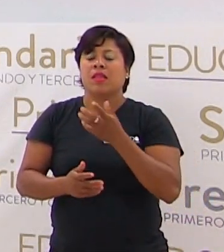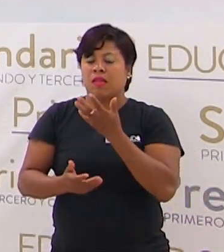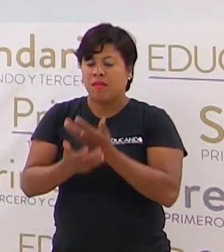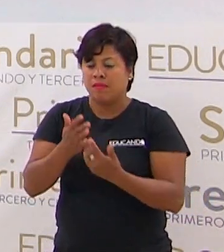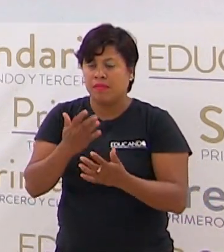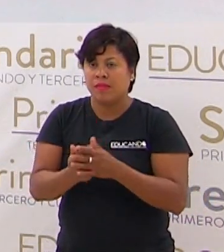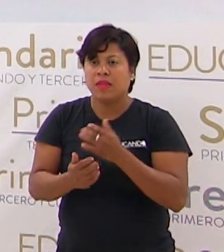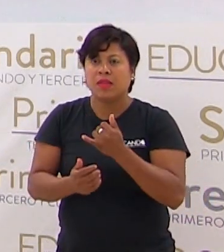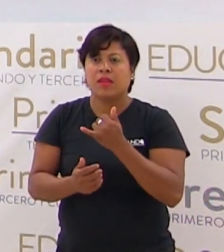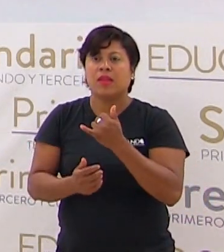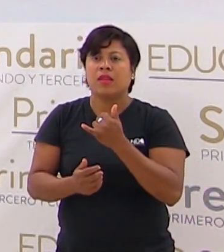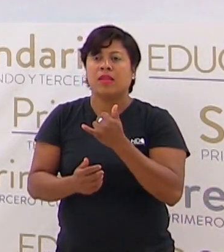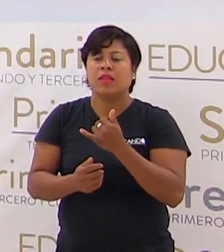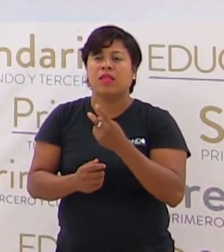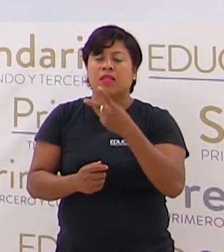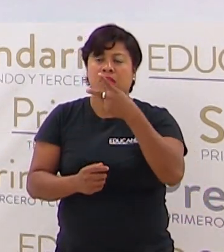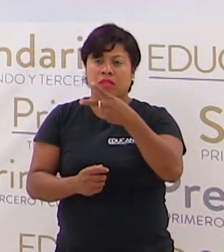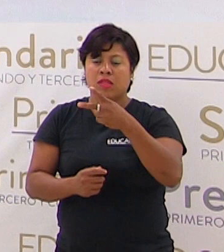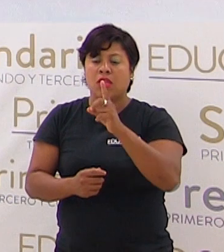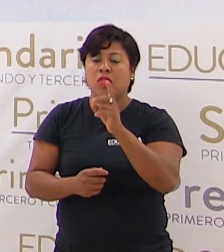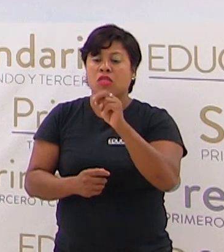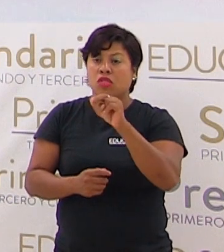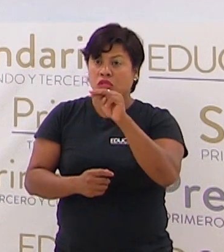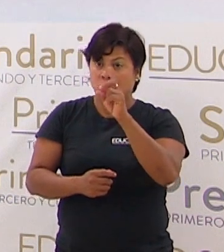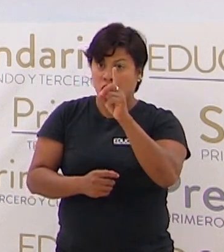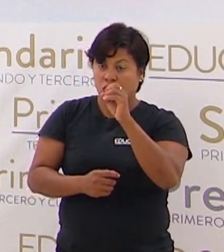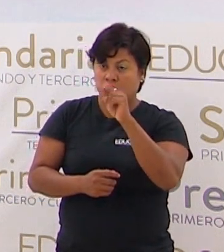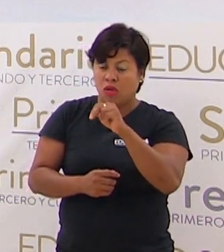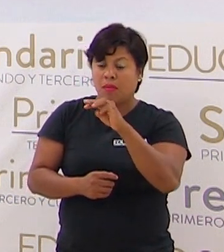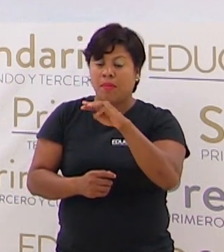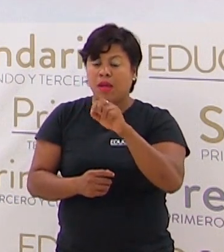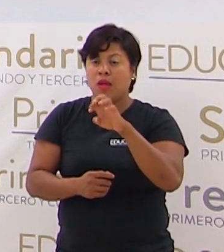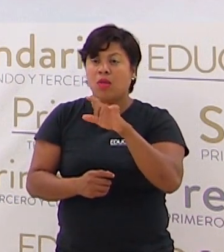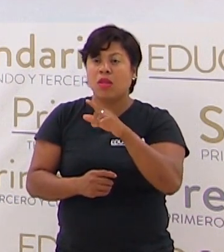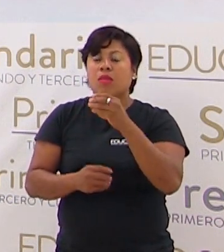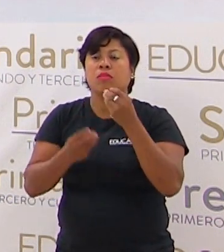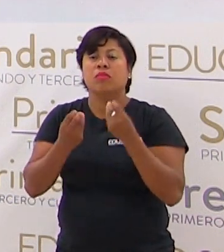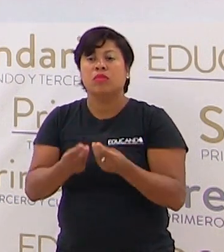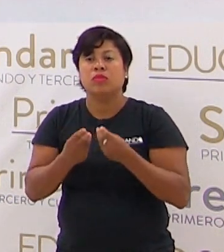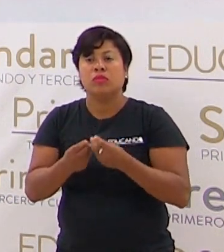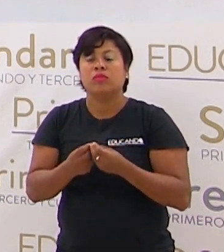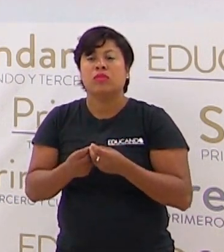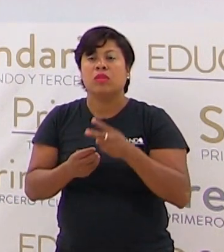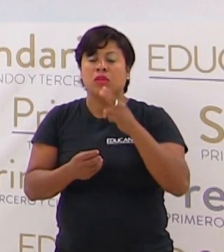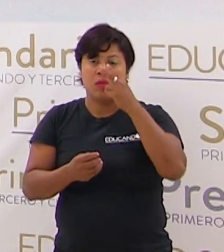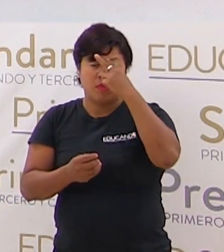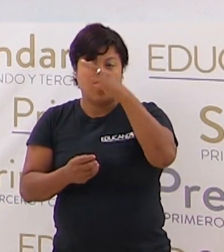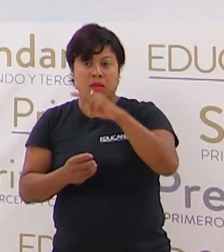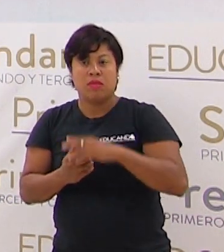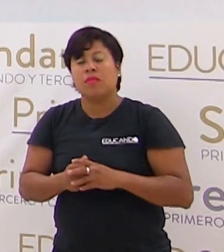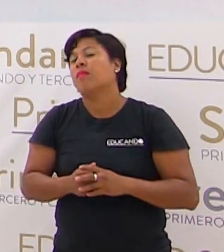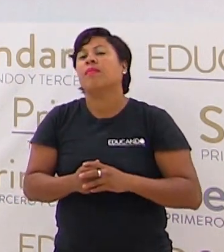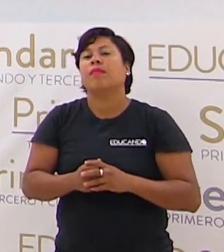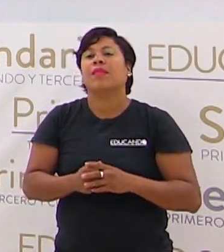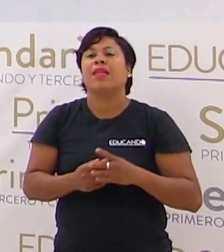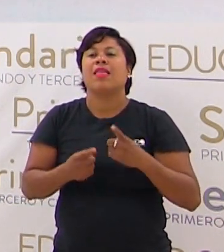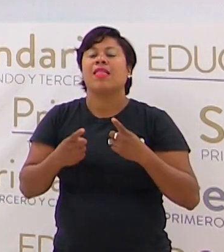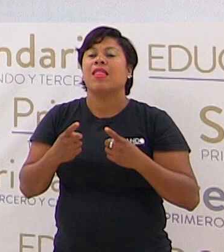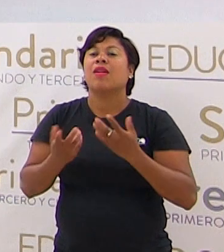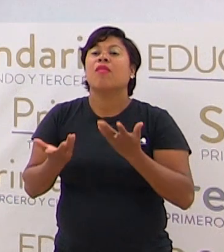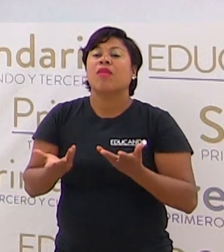Disfrutaba y reproducía. Don Manuel, mucho de la Ciudad de México.